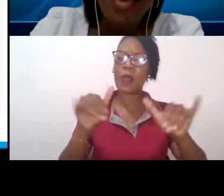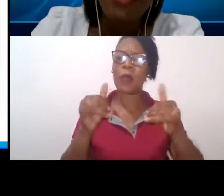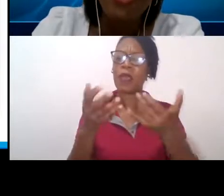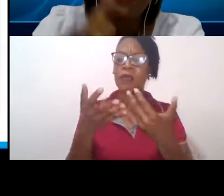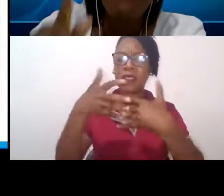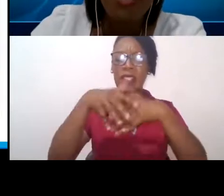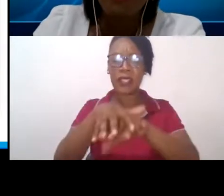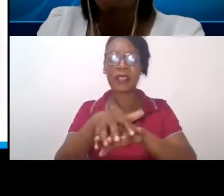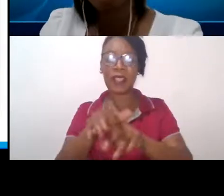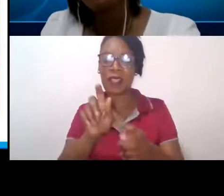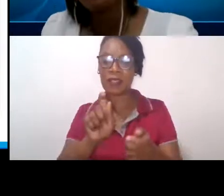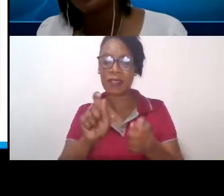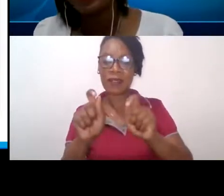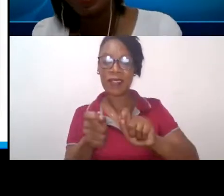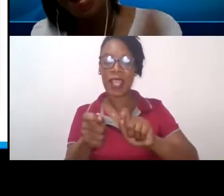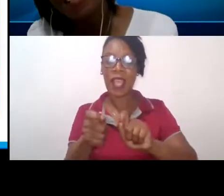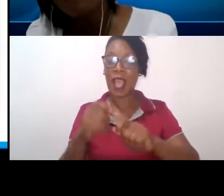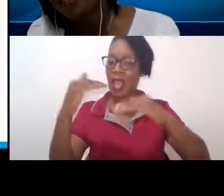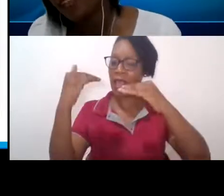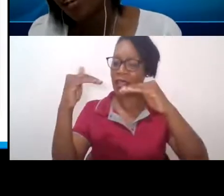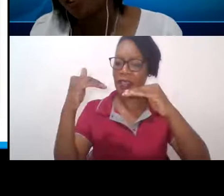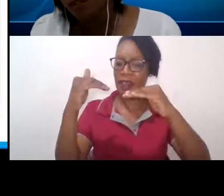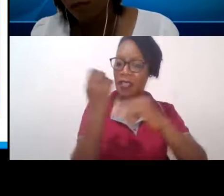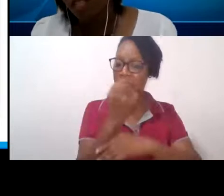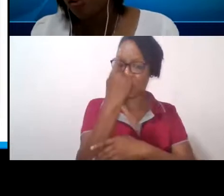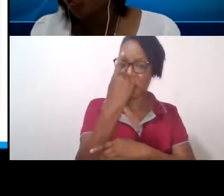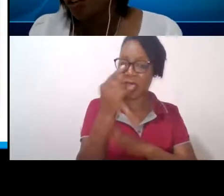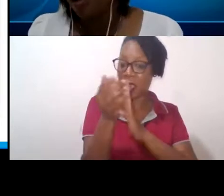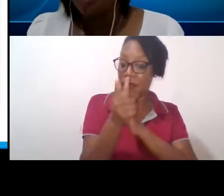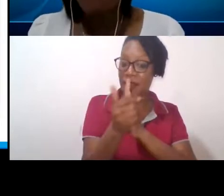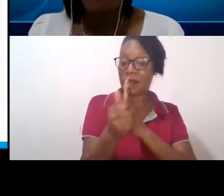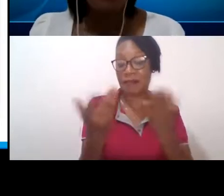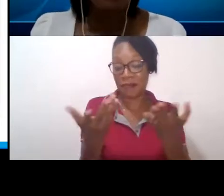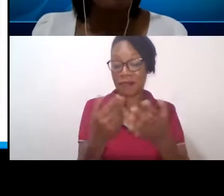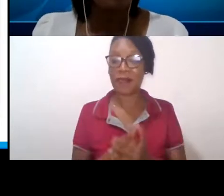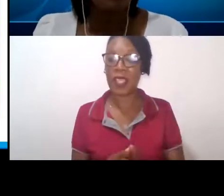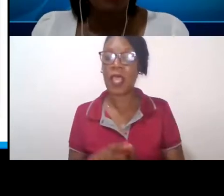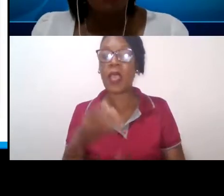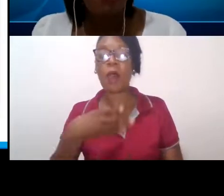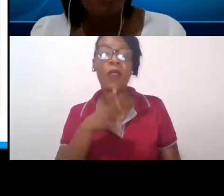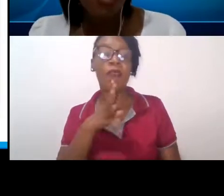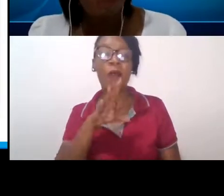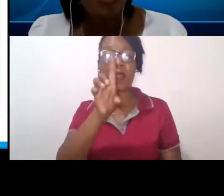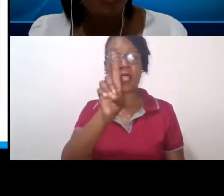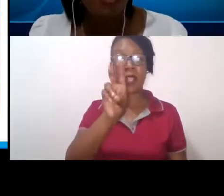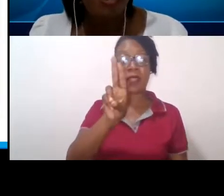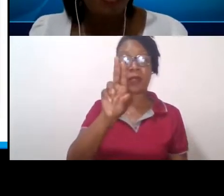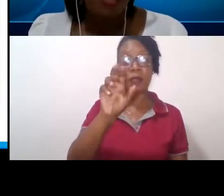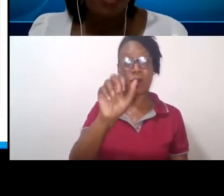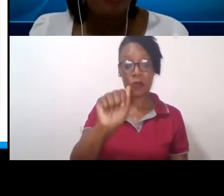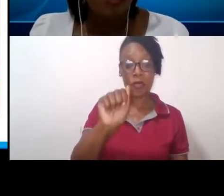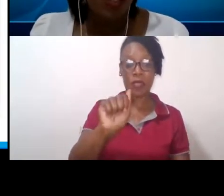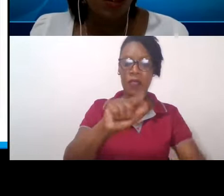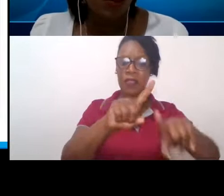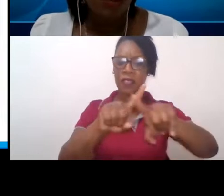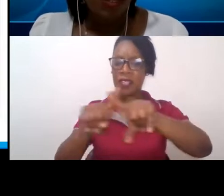la edad y al nivel de comprensión y a las capacidades. Recordemos que cuando hablamos del DUA son múltiples formas de presentar